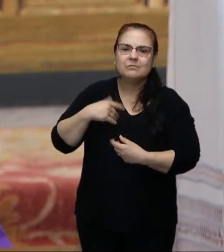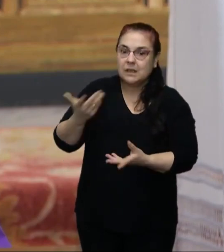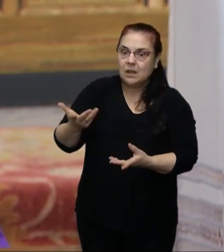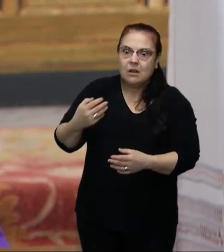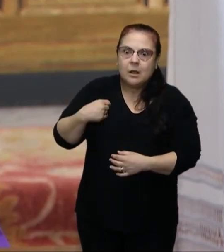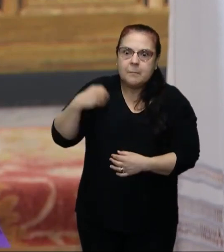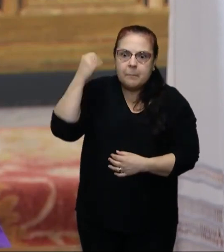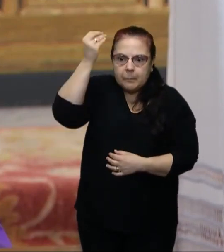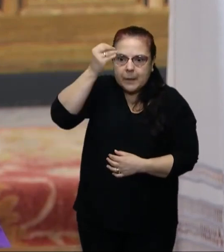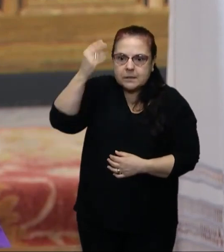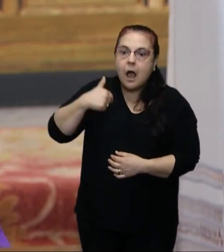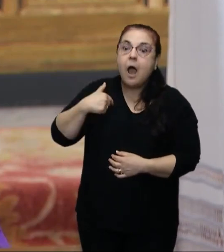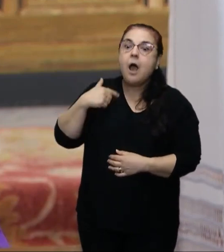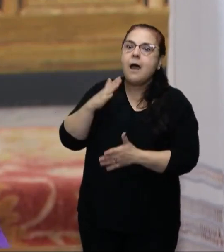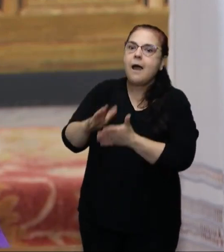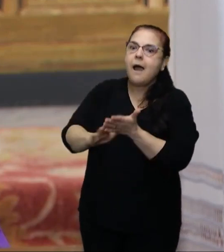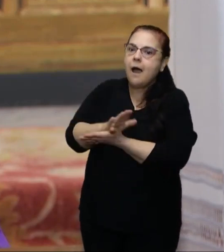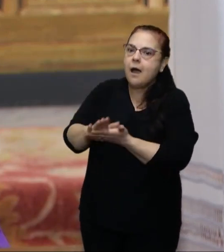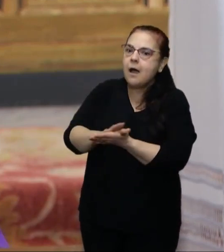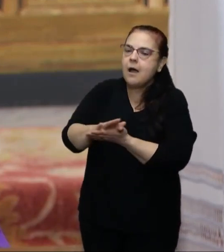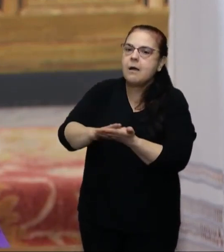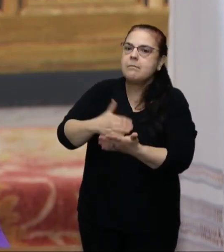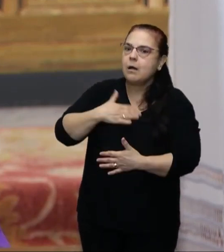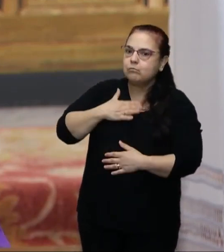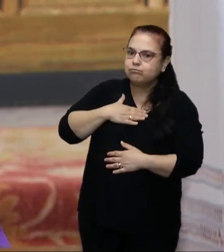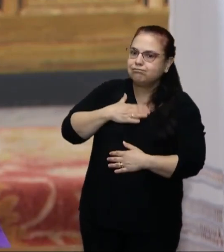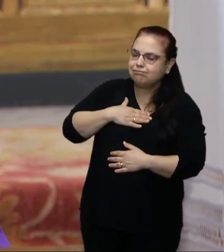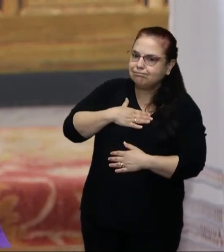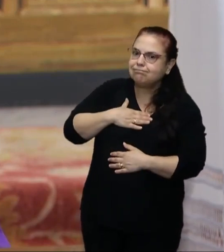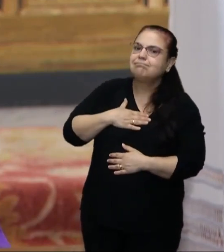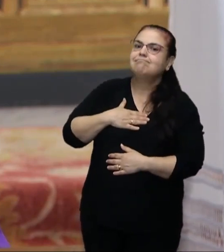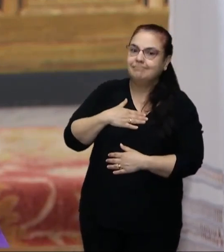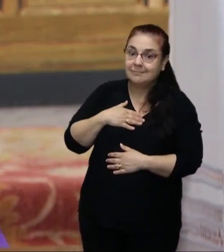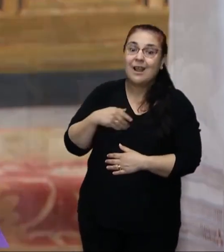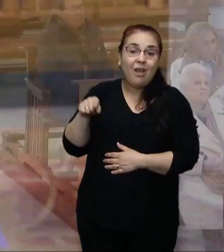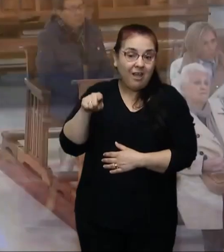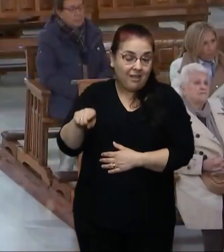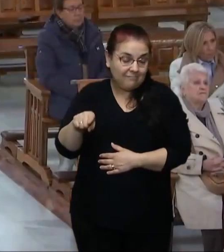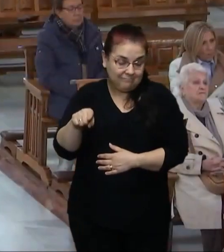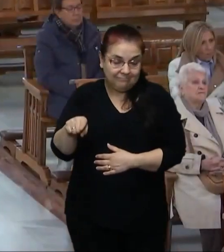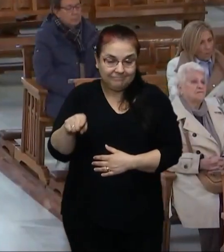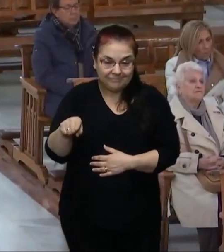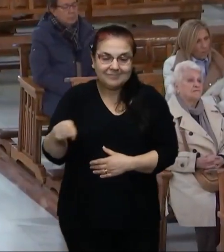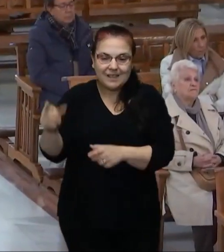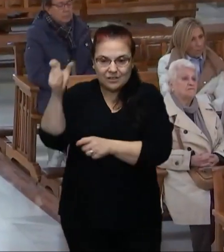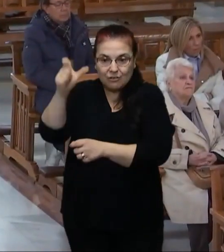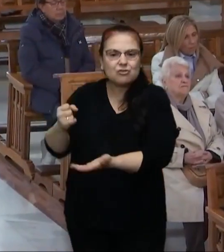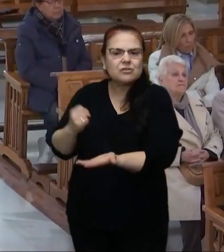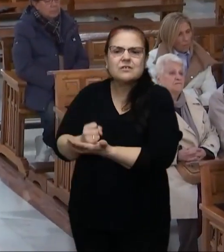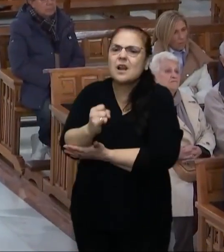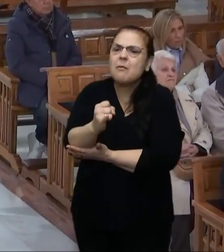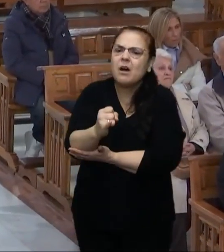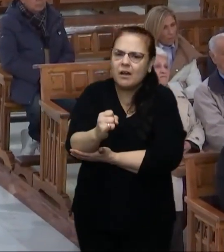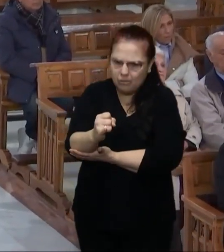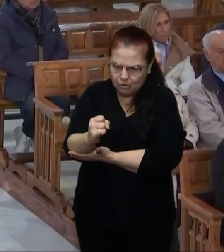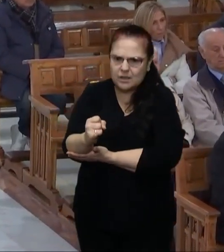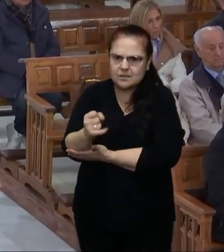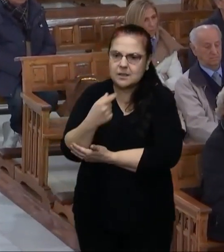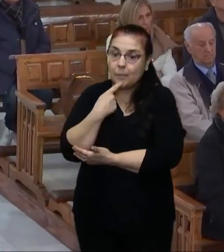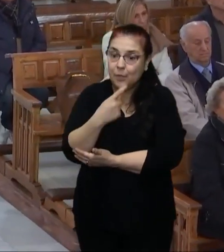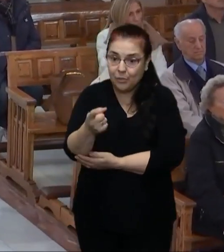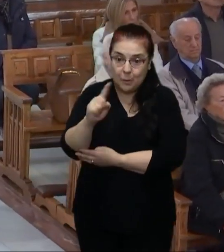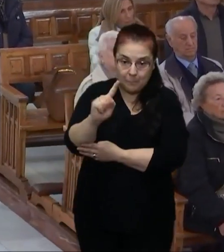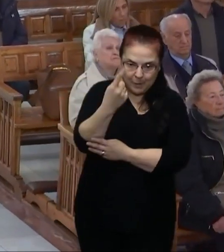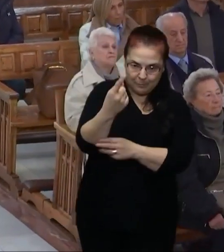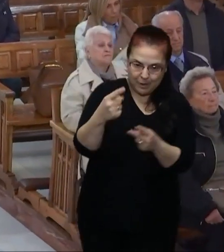ellos mismos, pues hacen un juicio justo. Ese hombre tendrá que morir, esos hombres, los trabajadores, los hará morir de